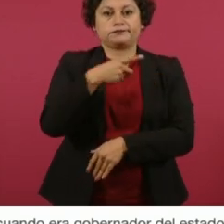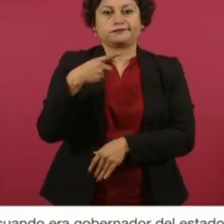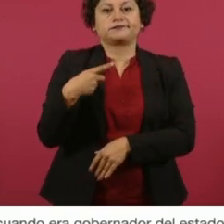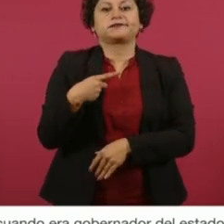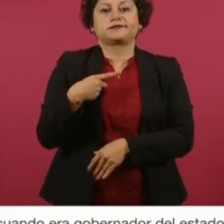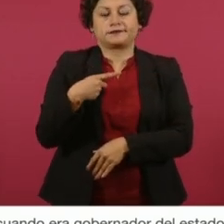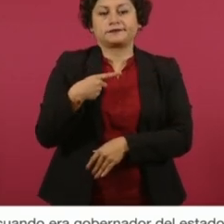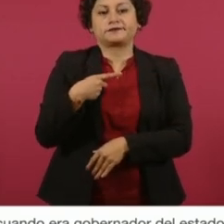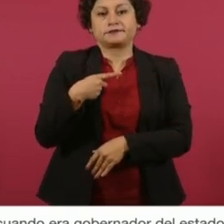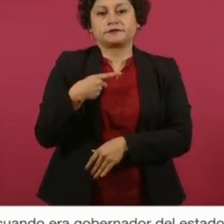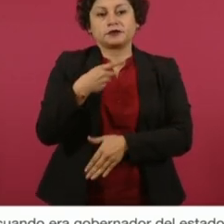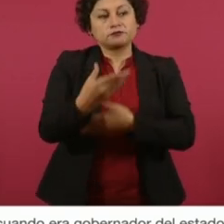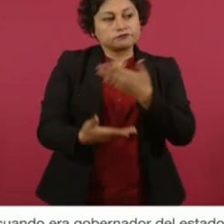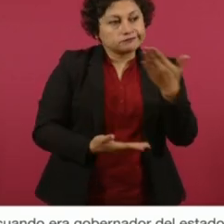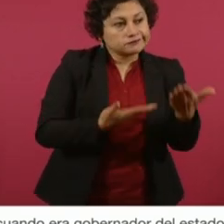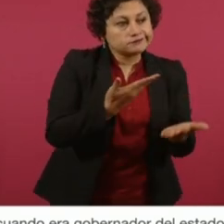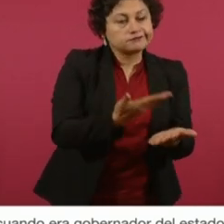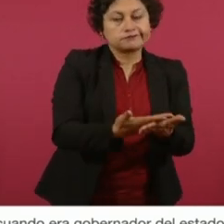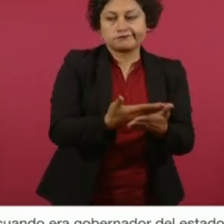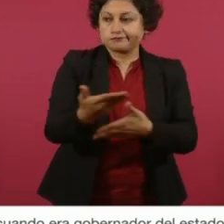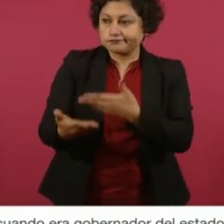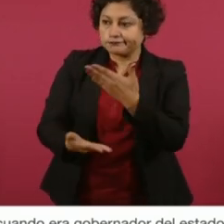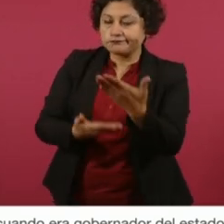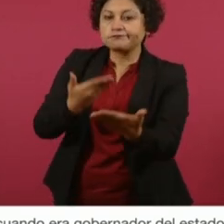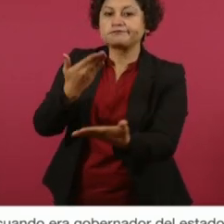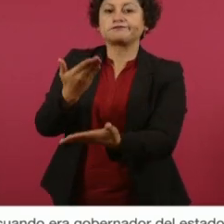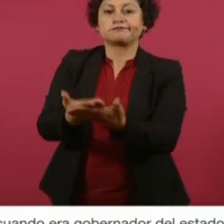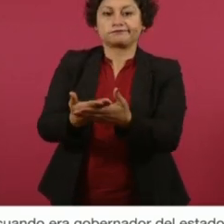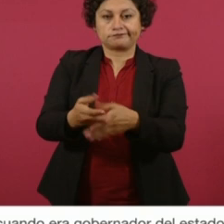disponiéndose a servir, a vivir,